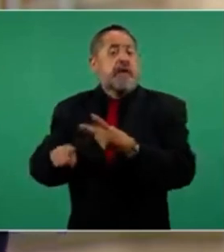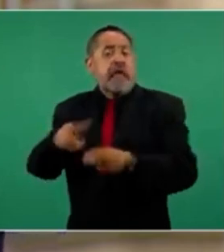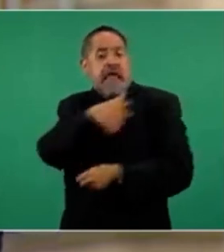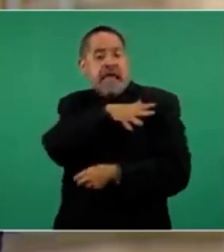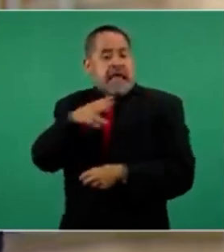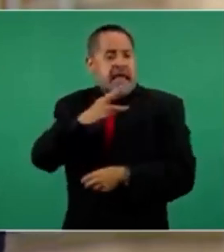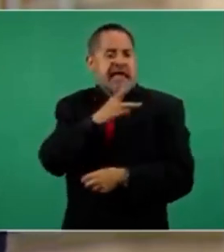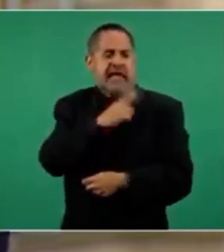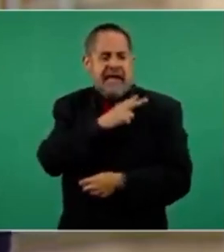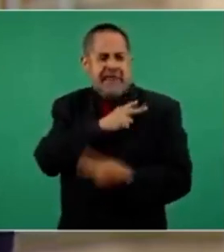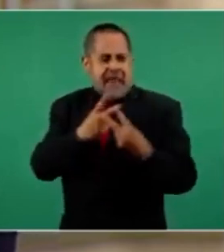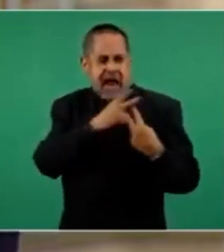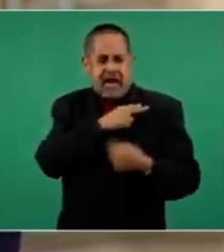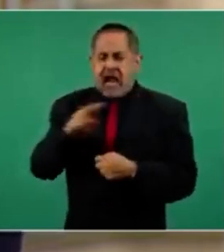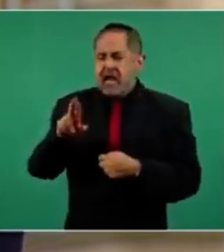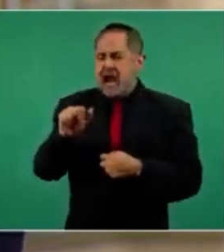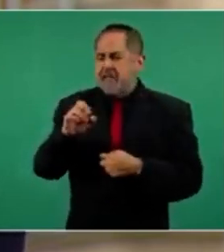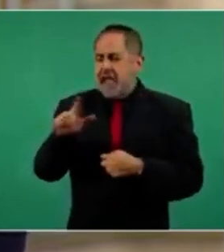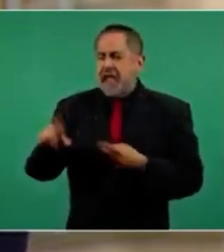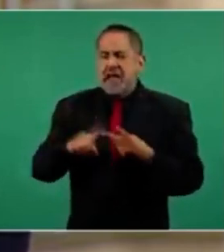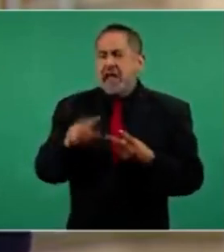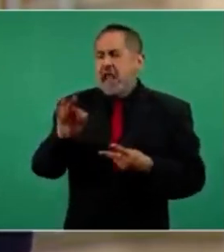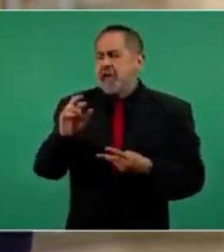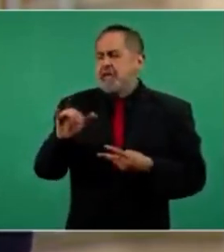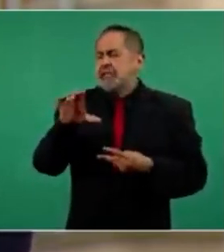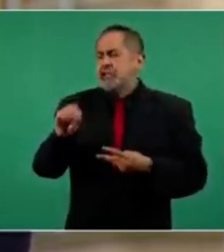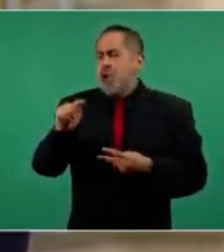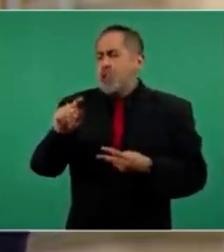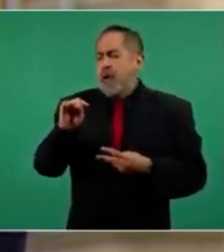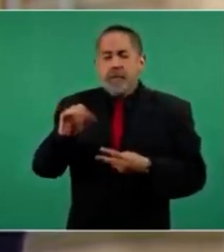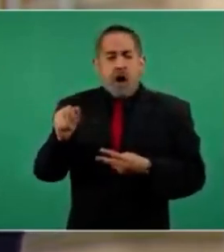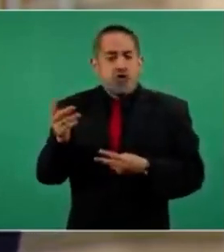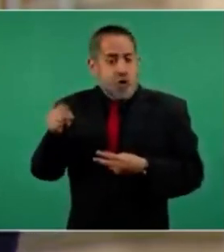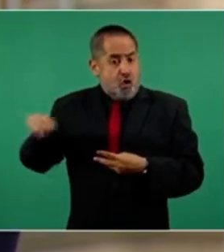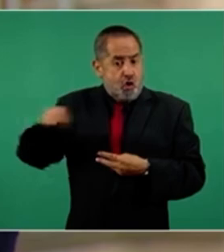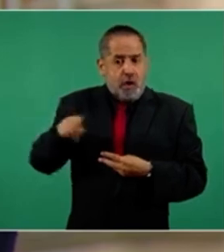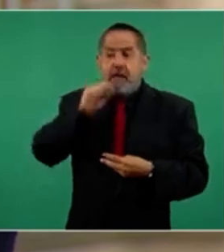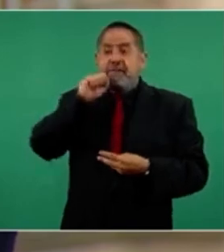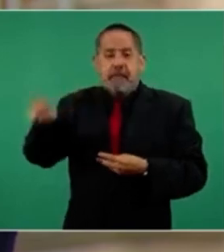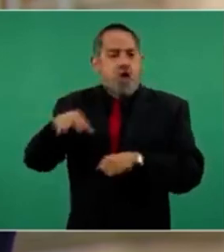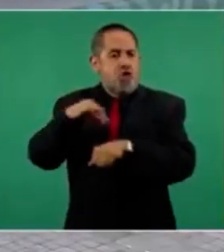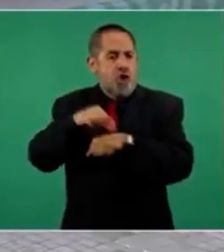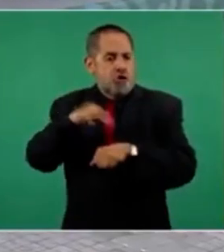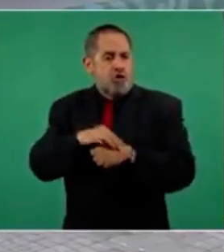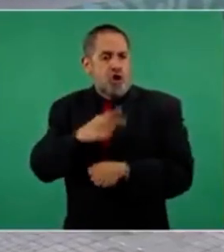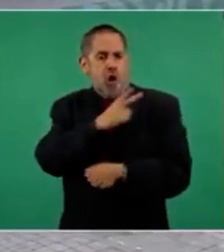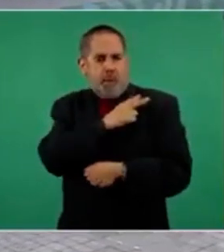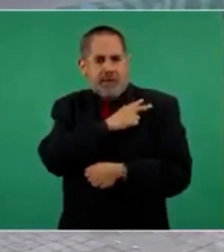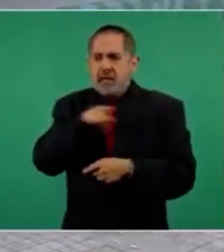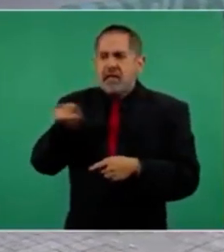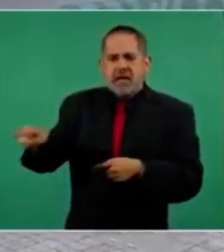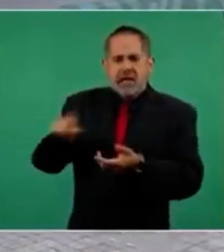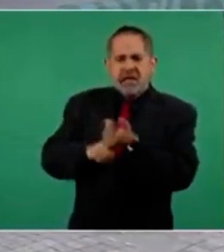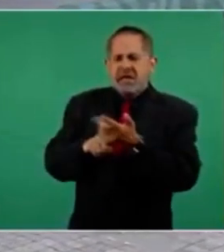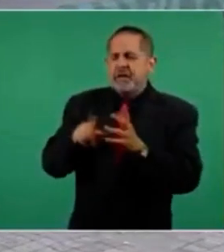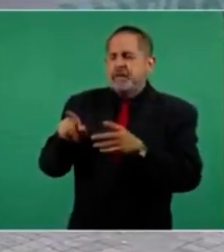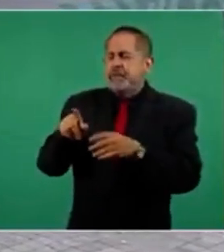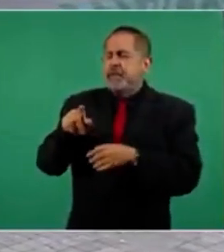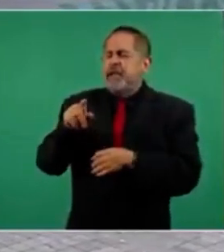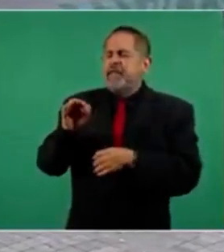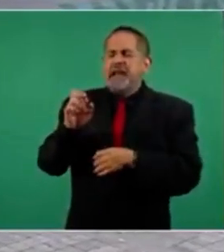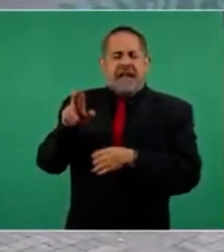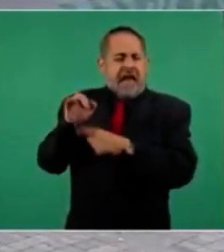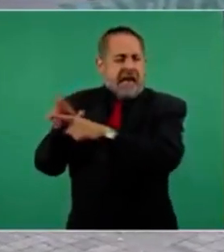Cristo, Rafael Bobadilla y Francisco León Tamayo, el médico comandante Rafael Argilaos Jiménez Ferrer